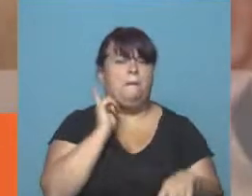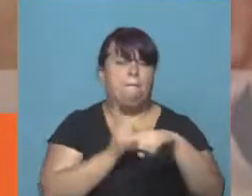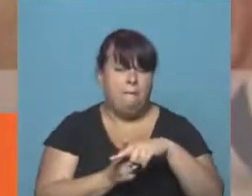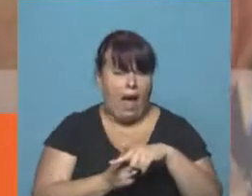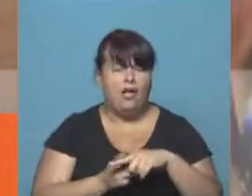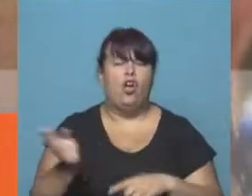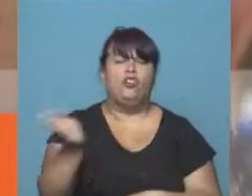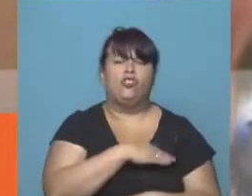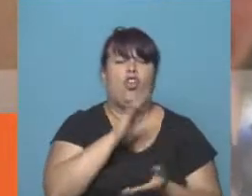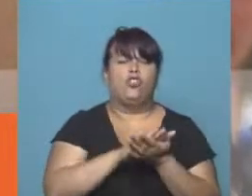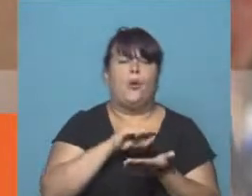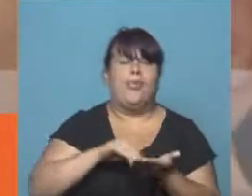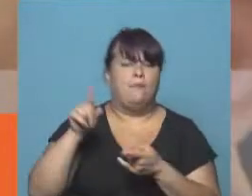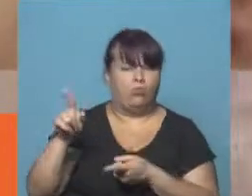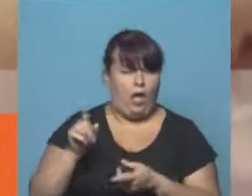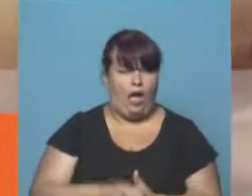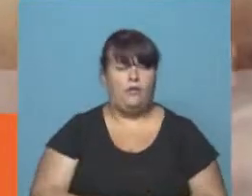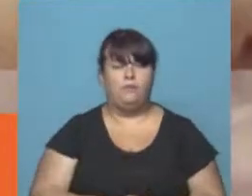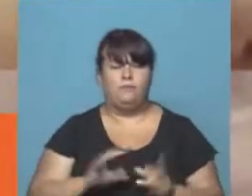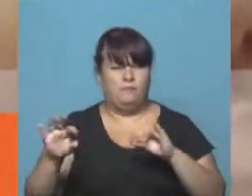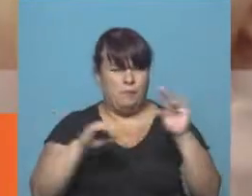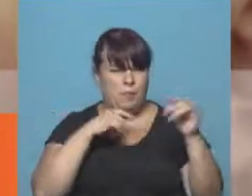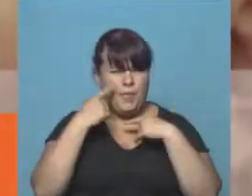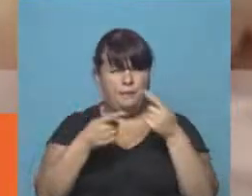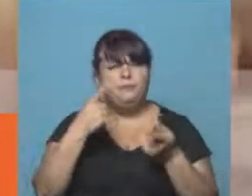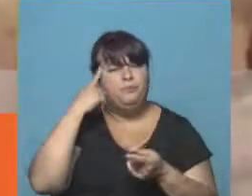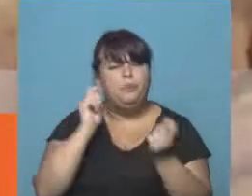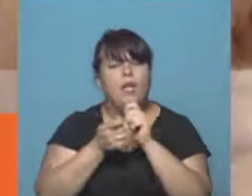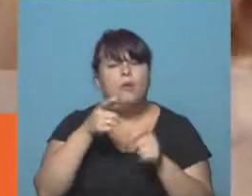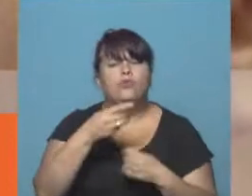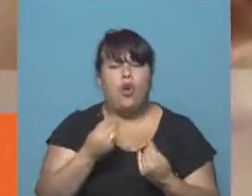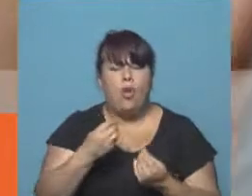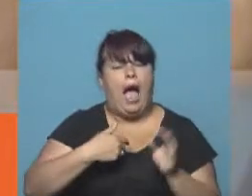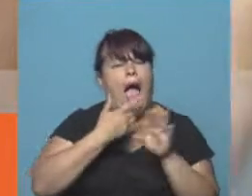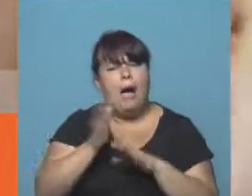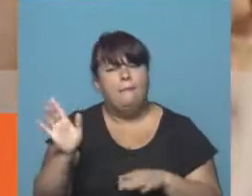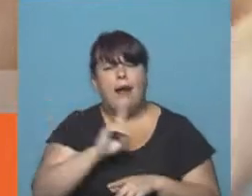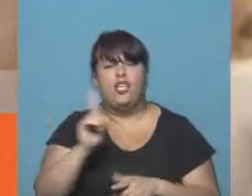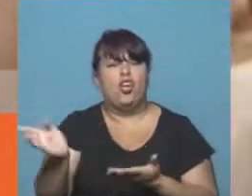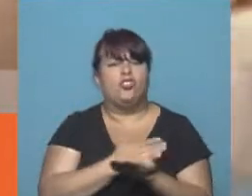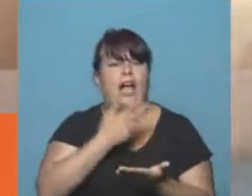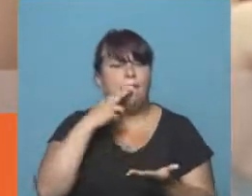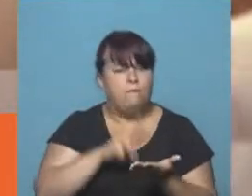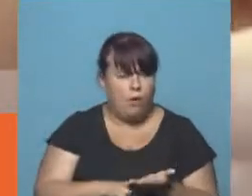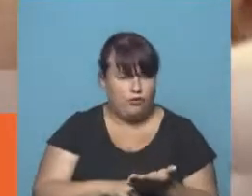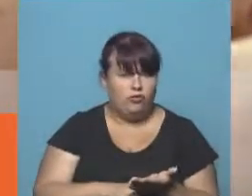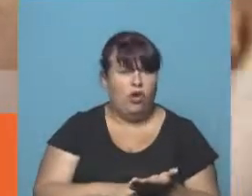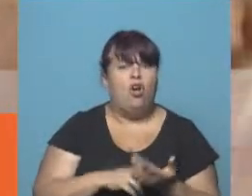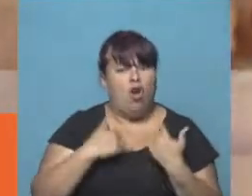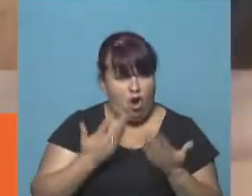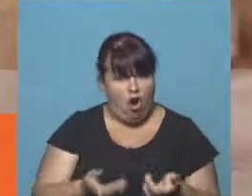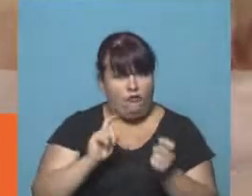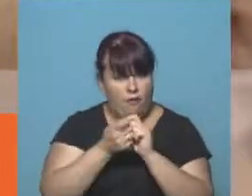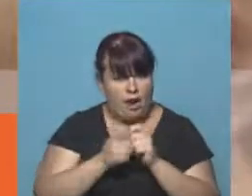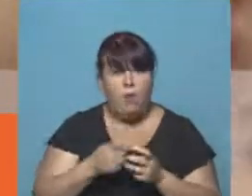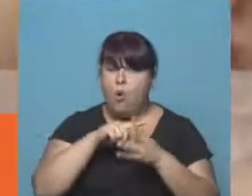todo lo que vino de diputados. ¿Conformarían esas modificaciones a ustedes entonces, más allá de que no se va a eliminar el impuesto, los conformarían esas